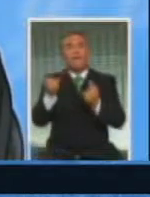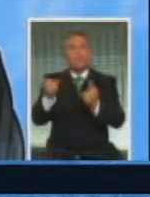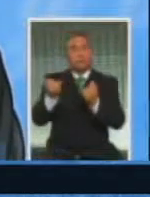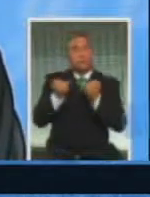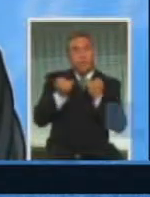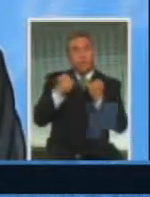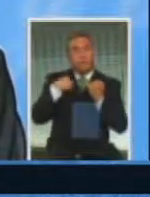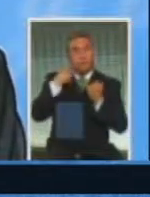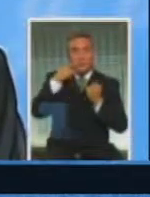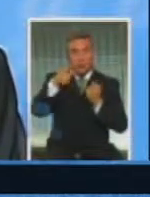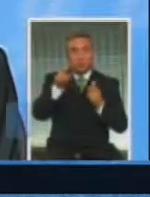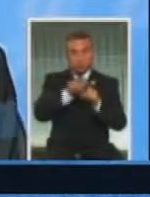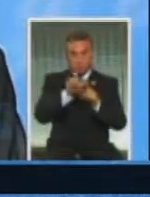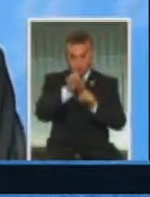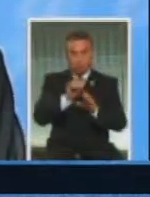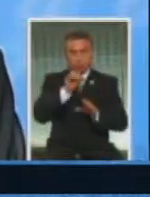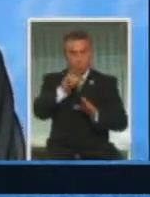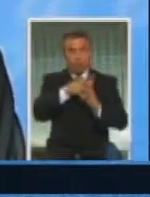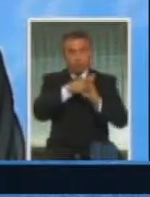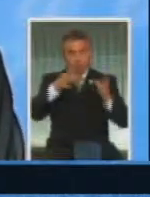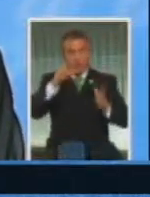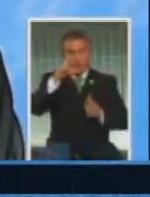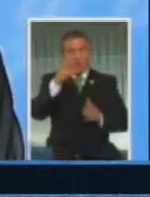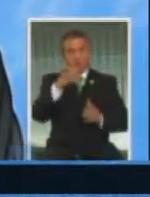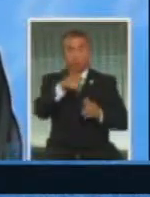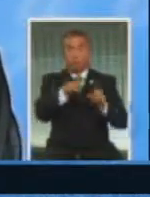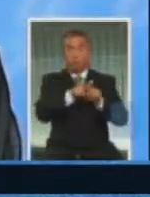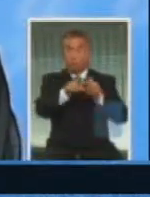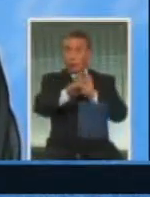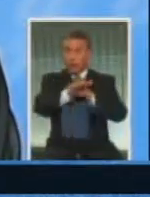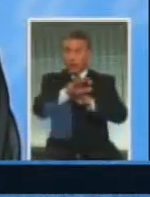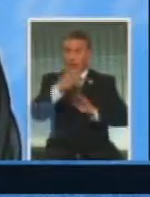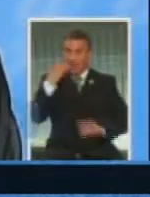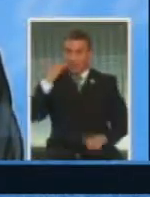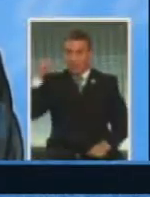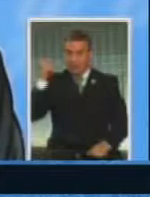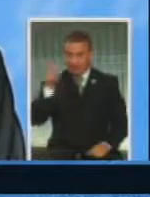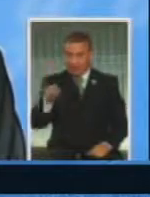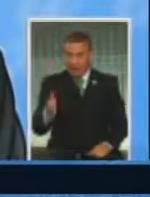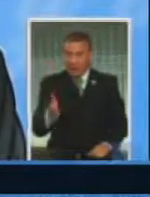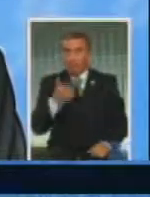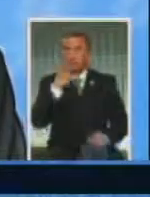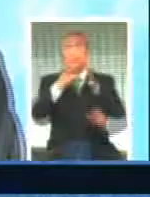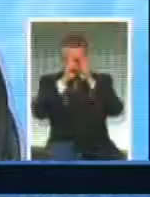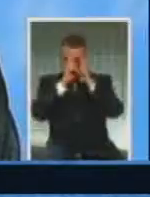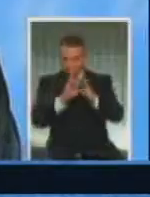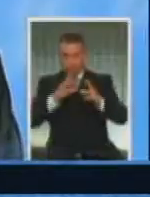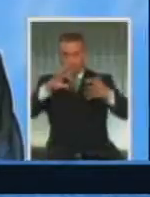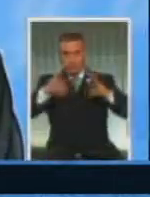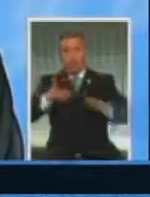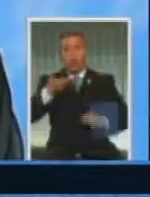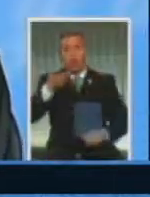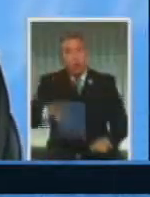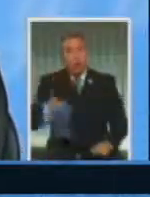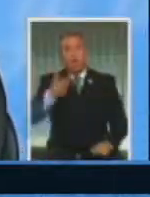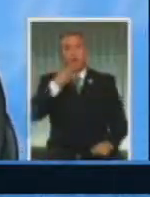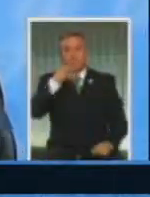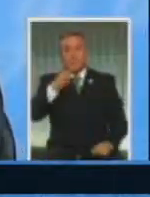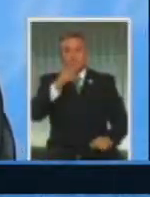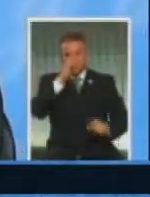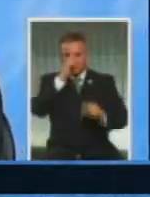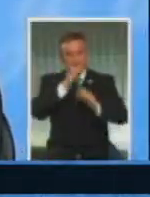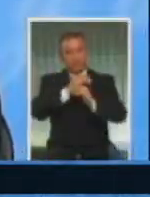le hace un cargo muy grave al candidato de la derecha por uso de información privilegiada. Y hoy día dice